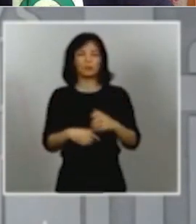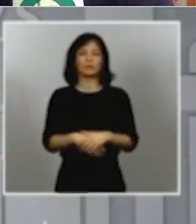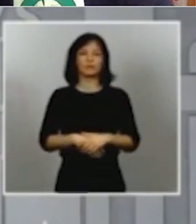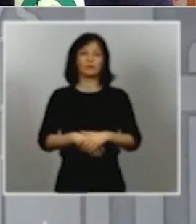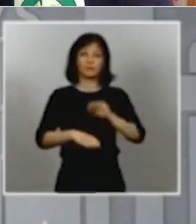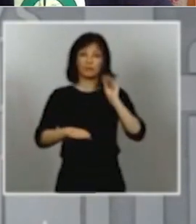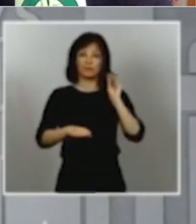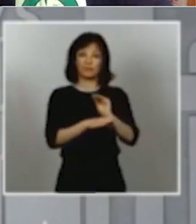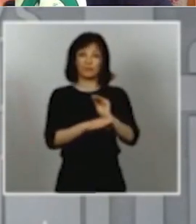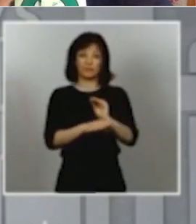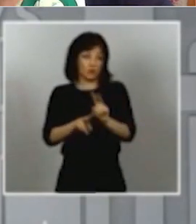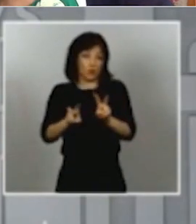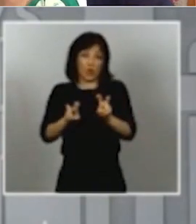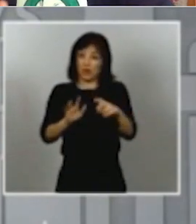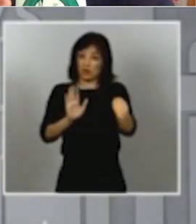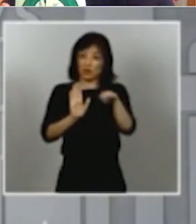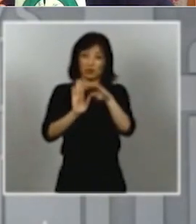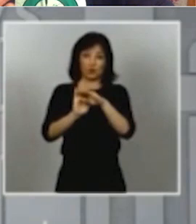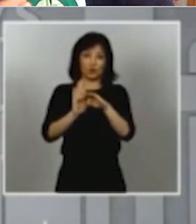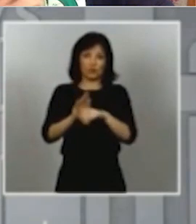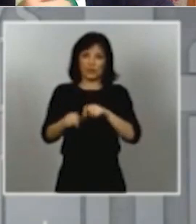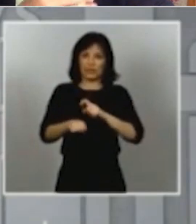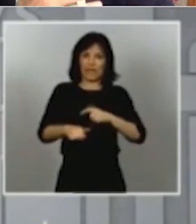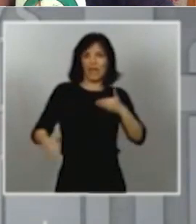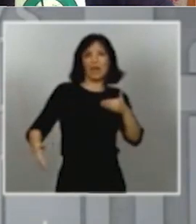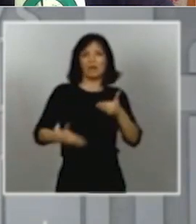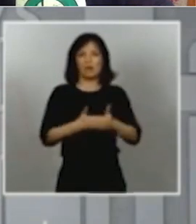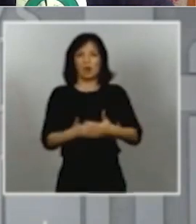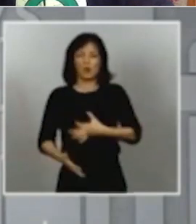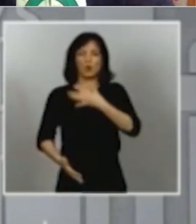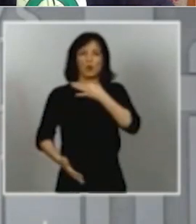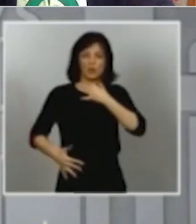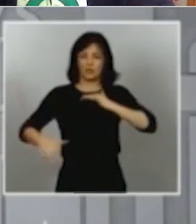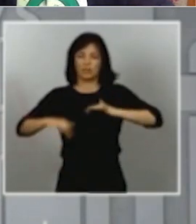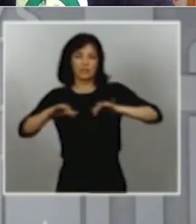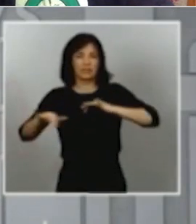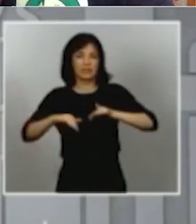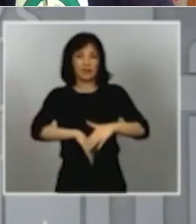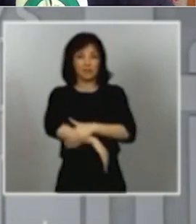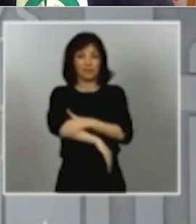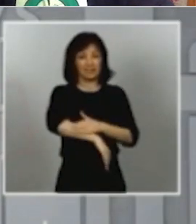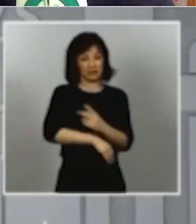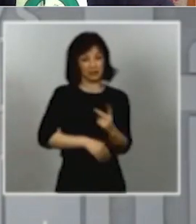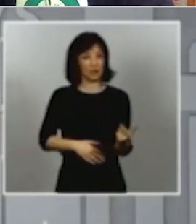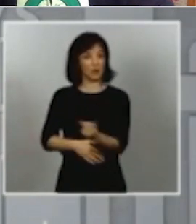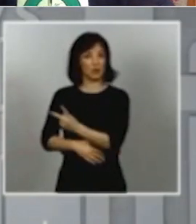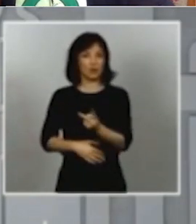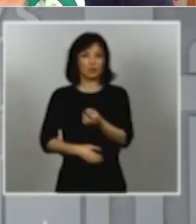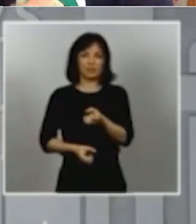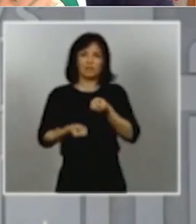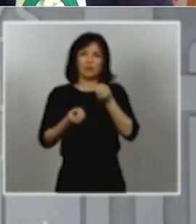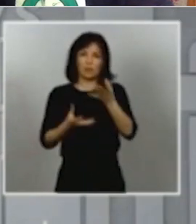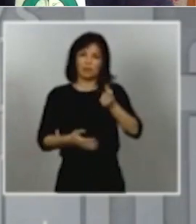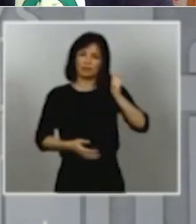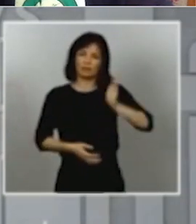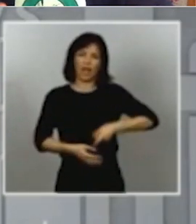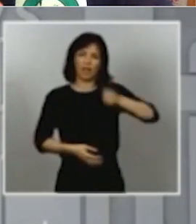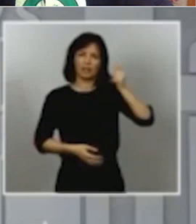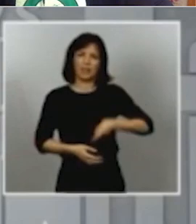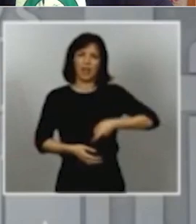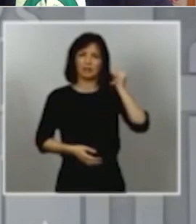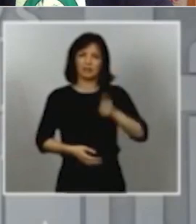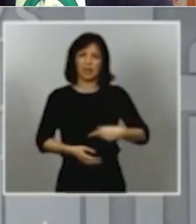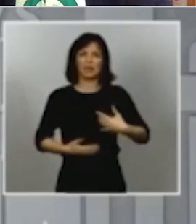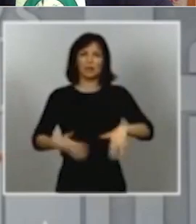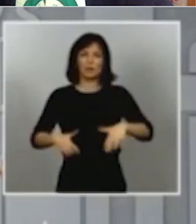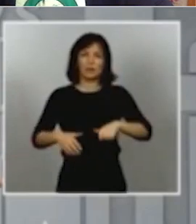barbaridad todo lo que está ocurriendo y por si eso era poco pues tenemos a lumbreras de paulo anunciando impuestos y así estamos dando esta imagen y tú